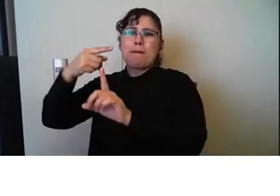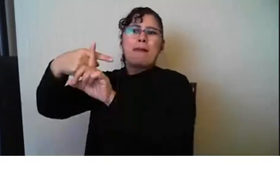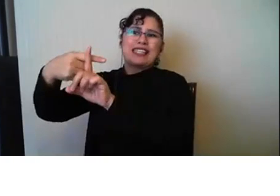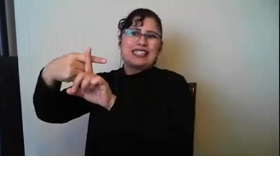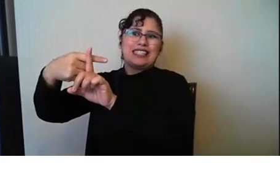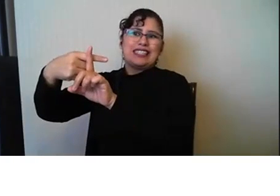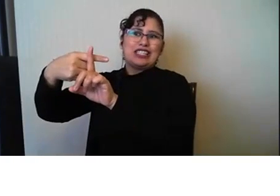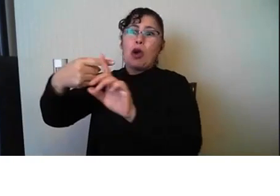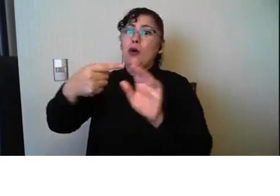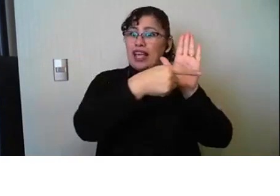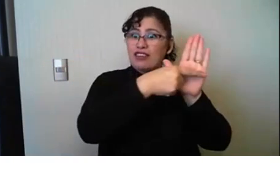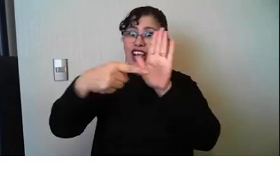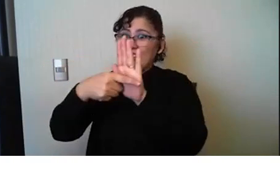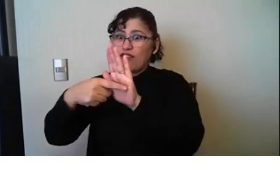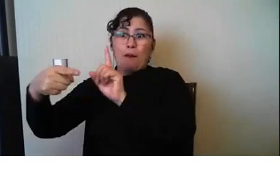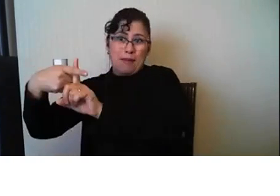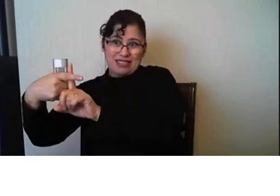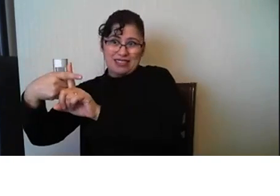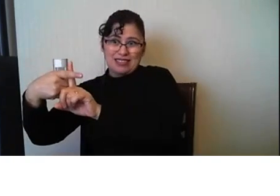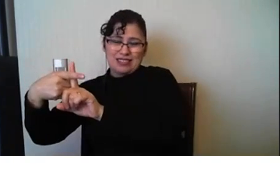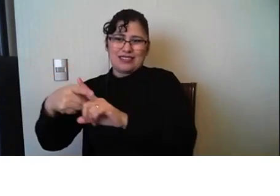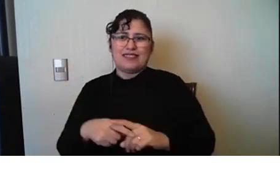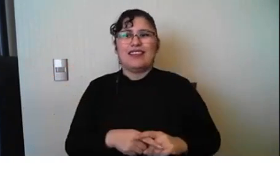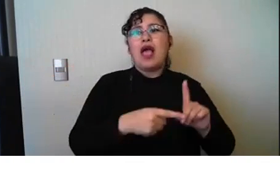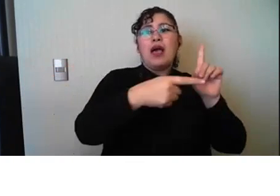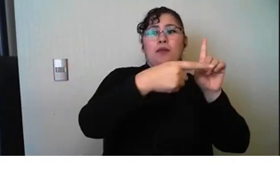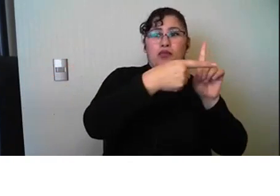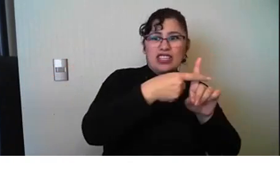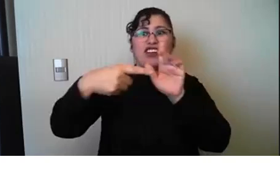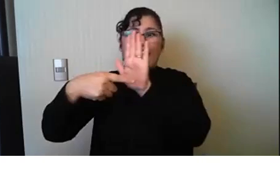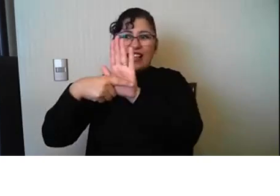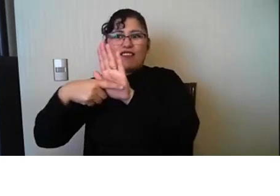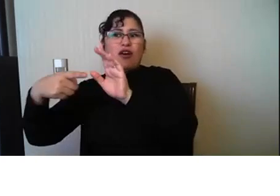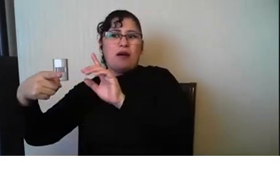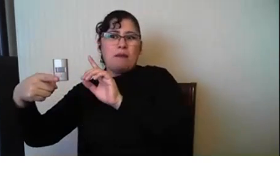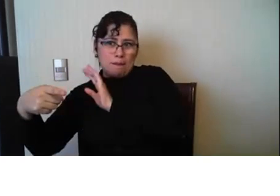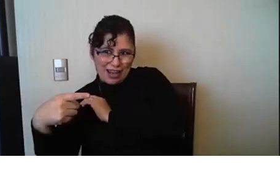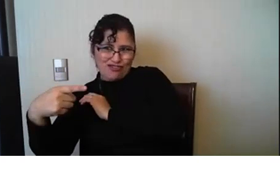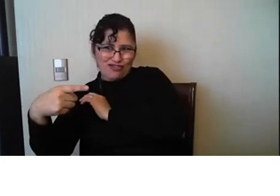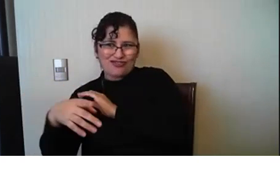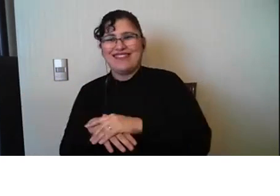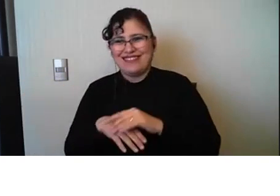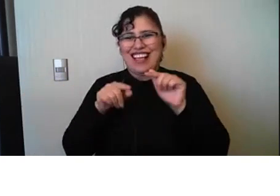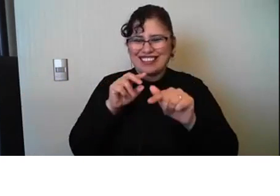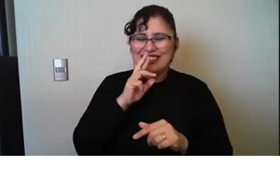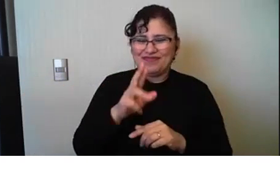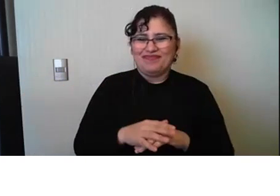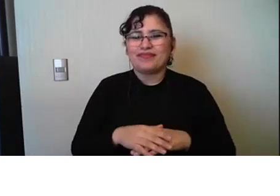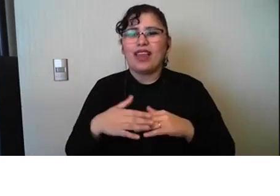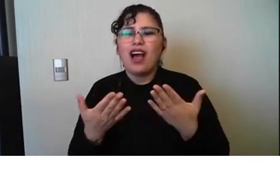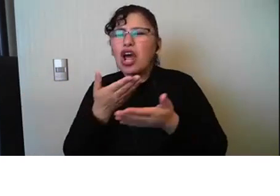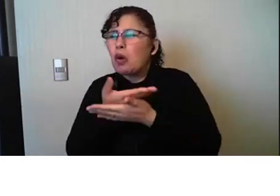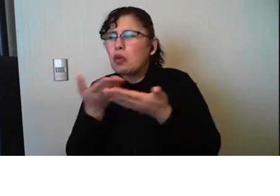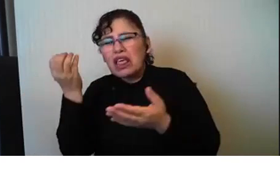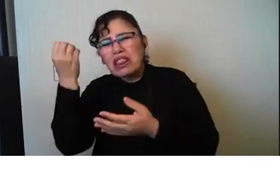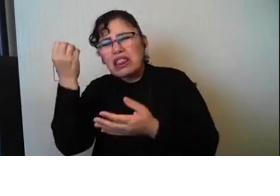de la corteza cerebral. Y si nos fijamos en esto, de una forma, digamos, para que se lo